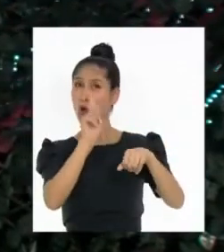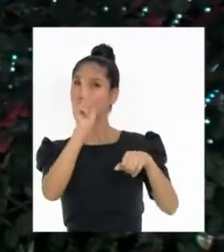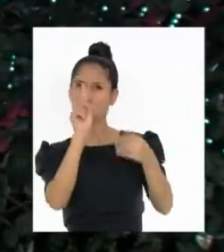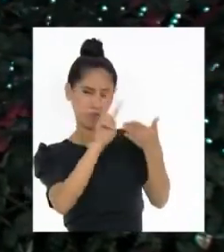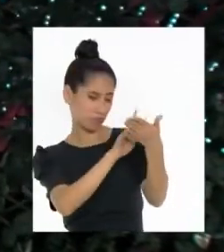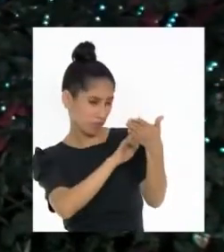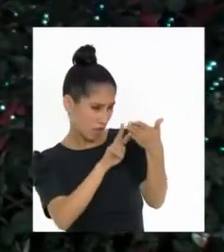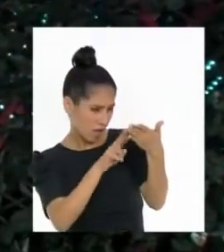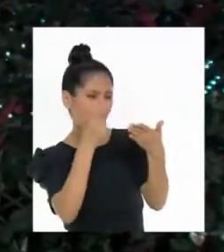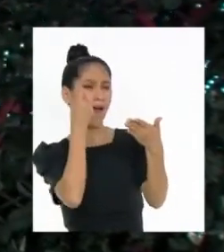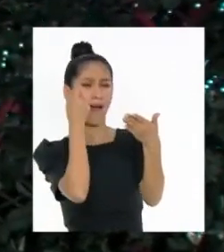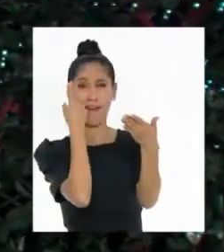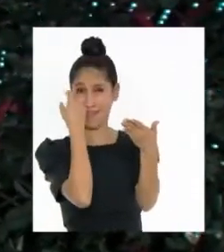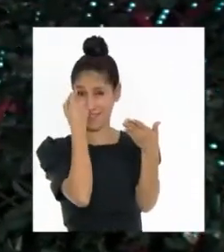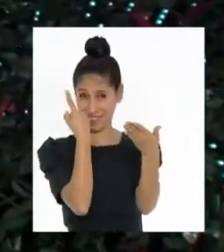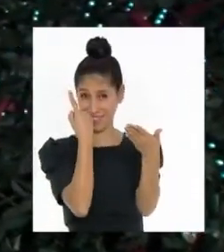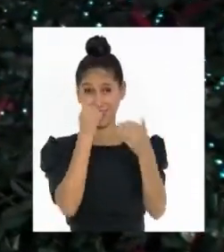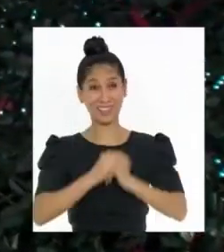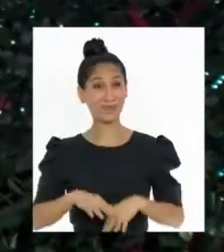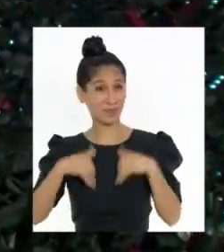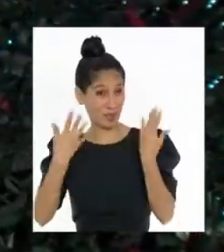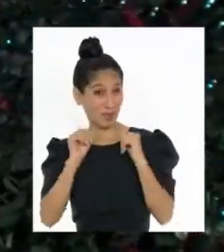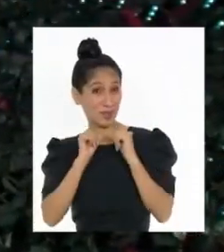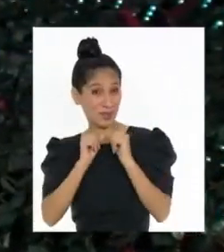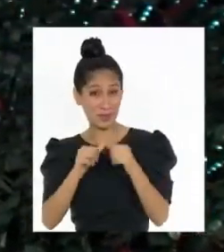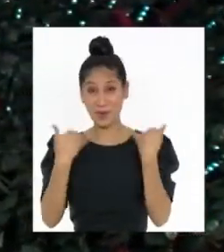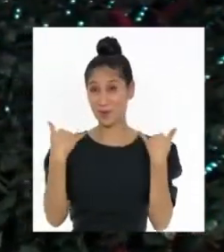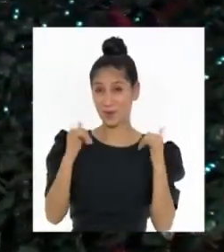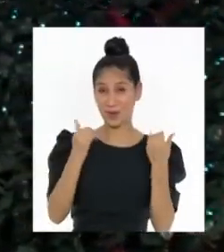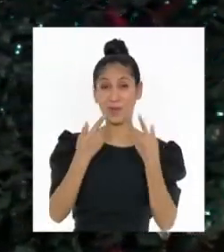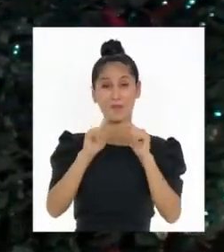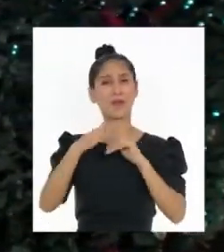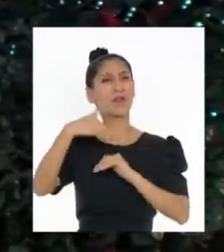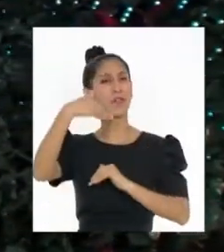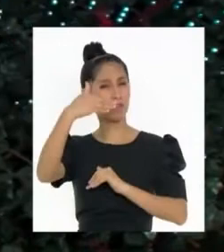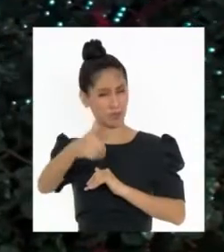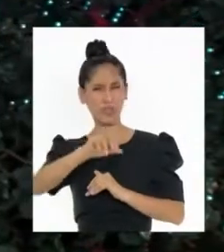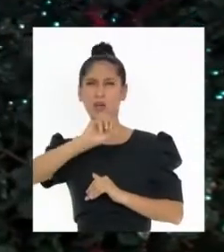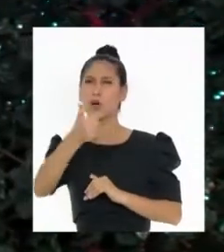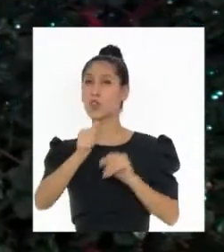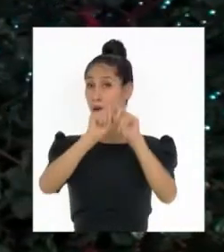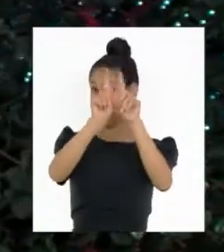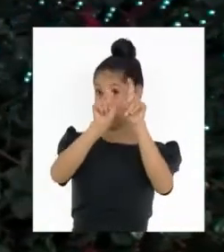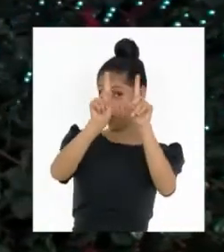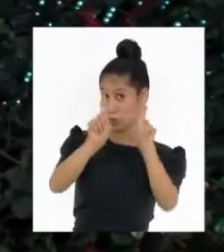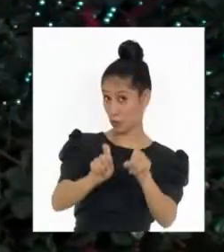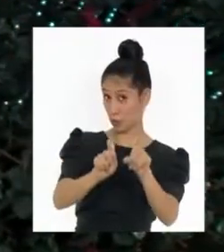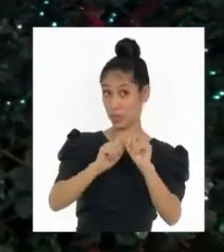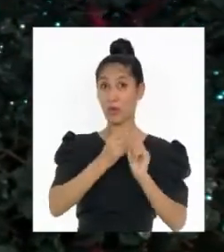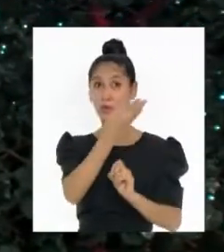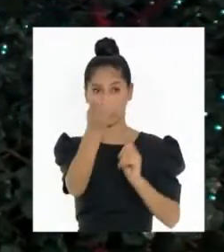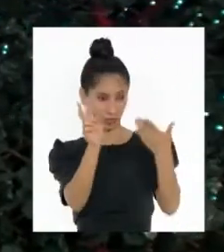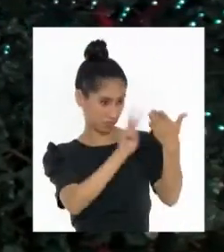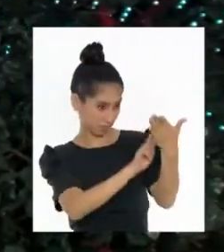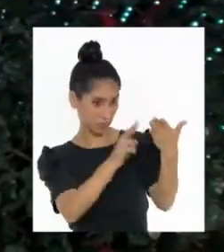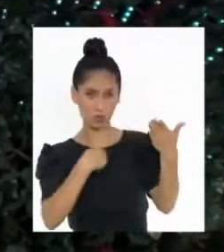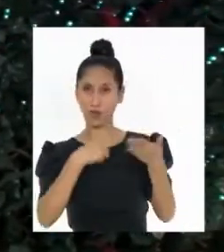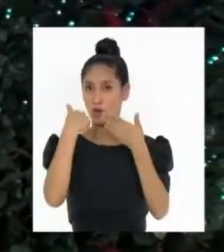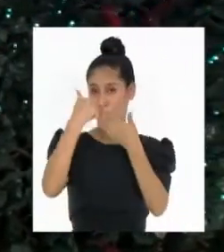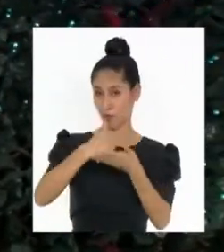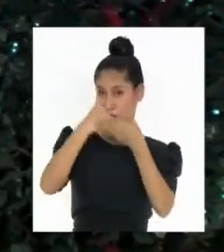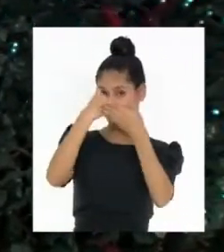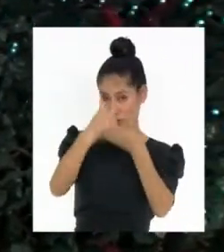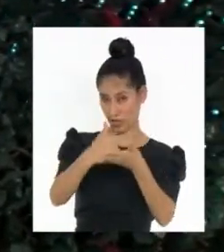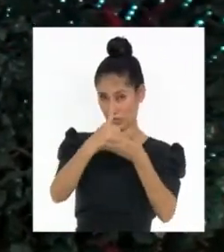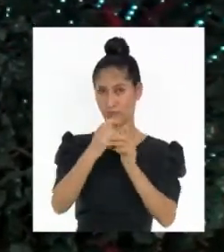jugando. Para la siguiente misión, tendrán que responder a una pregunta y les daré dos comodines para ayudarlos. La